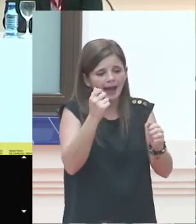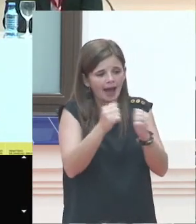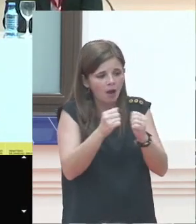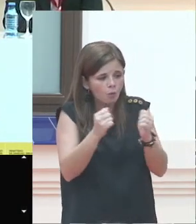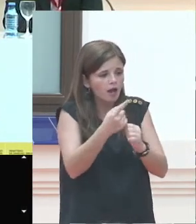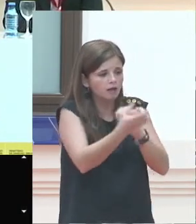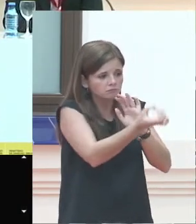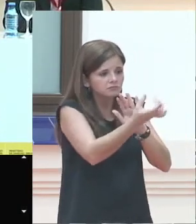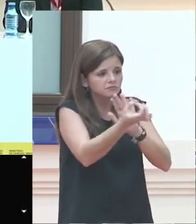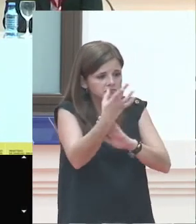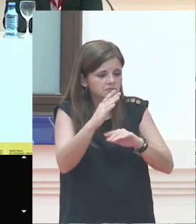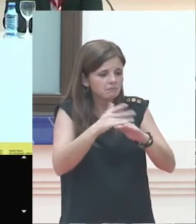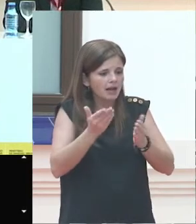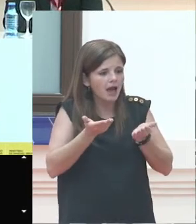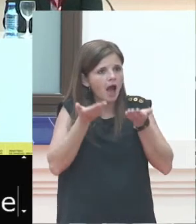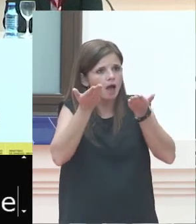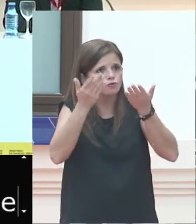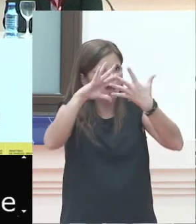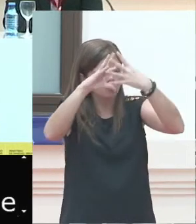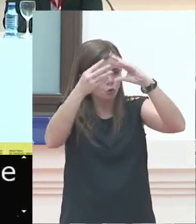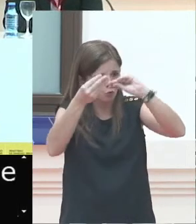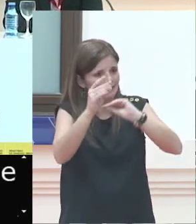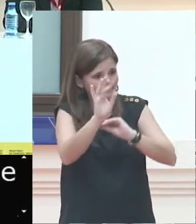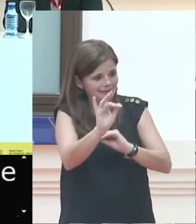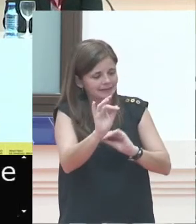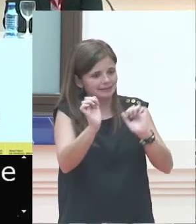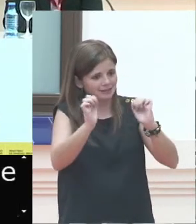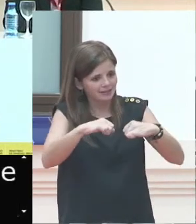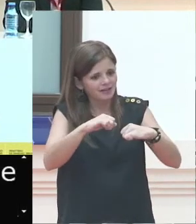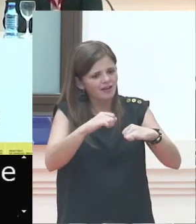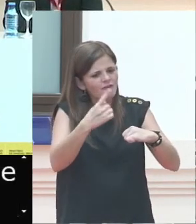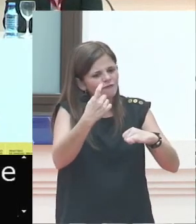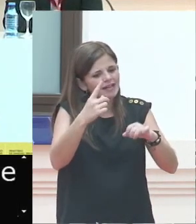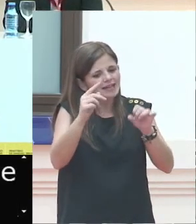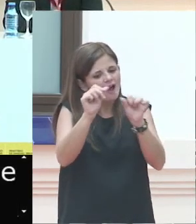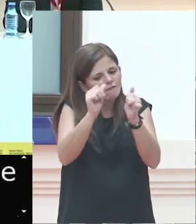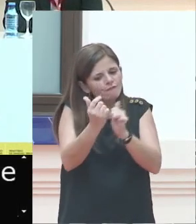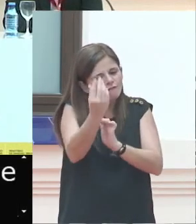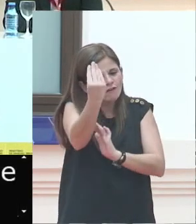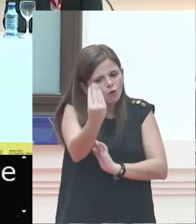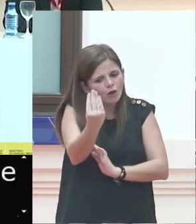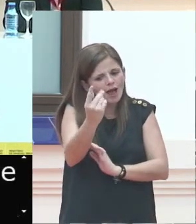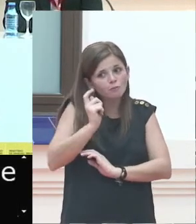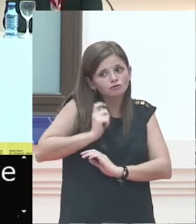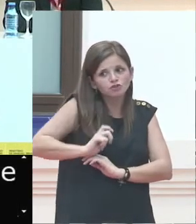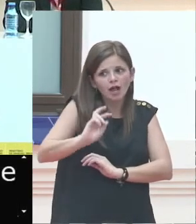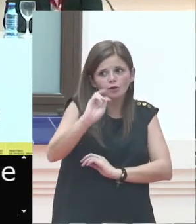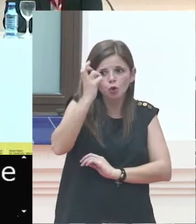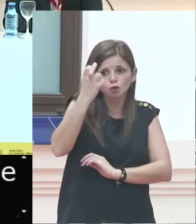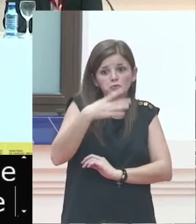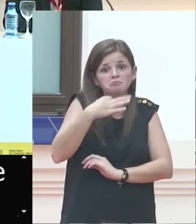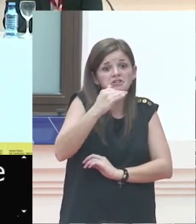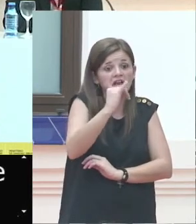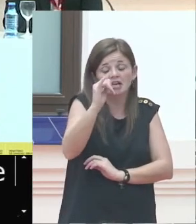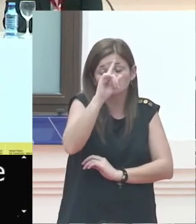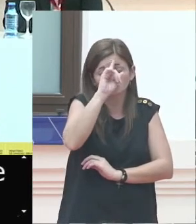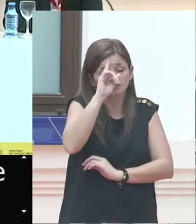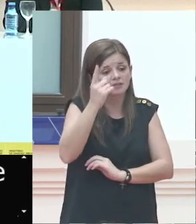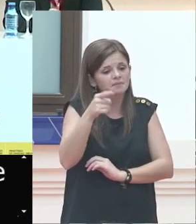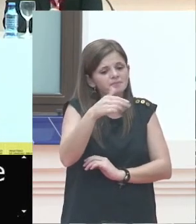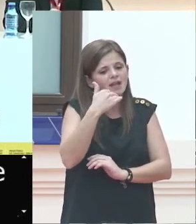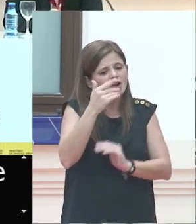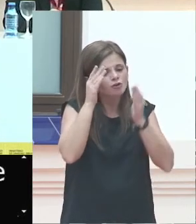¿no? Yo he hecho en falta, que a lo mejor no es responsabilidad de ninguna de las personas que están en la mesa, pero he hecho en falta, aparte de las empresas que se dedican